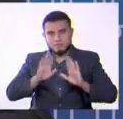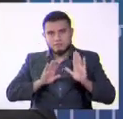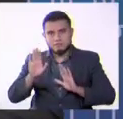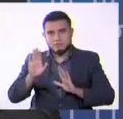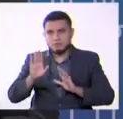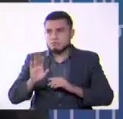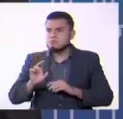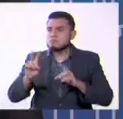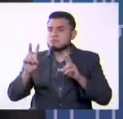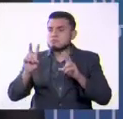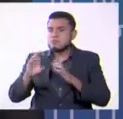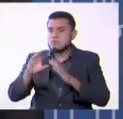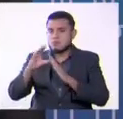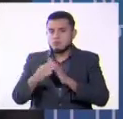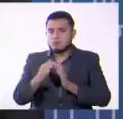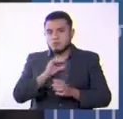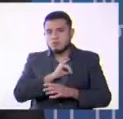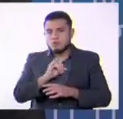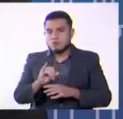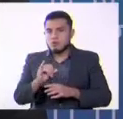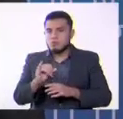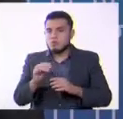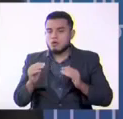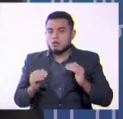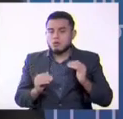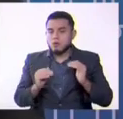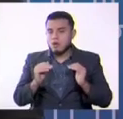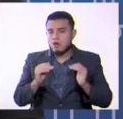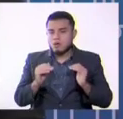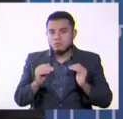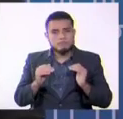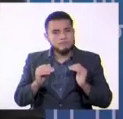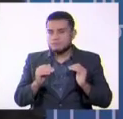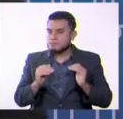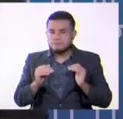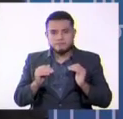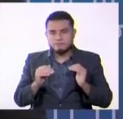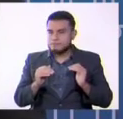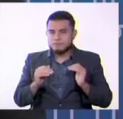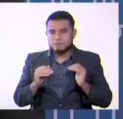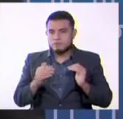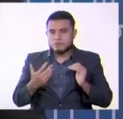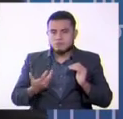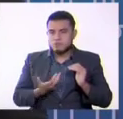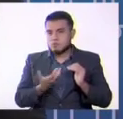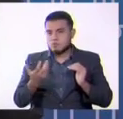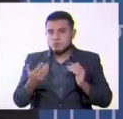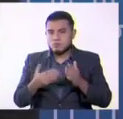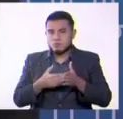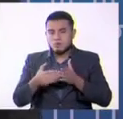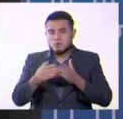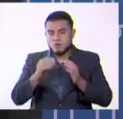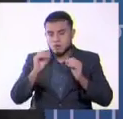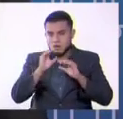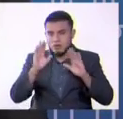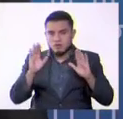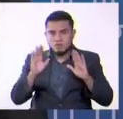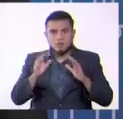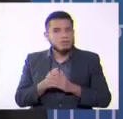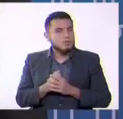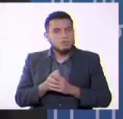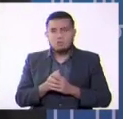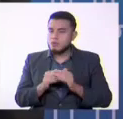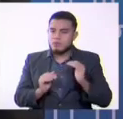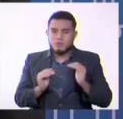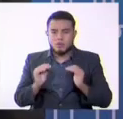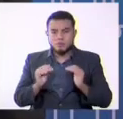de cultura e identidad como sinónimo. ¿Así? Sin embargo, debemos de iniciar con la aclaración que no son lo mismo.